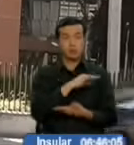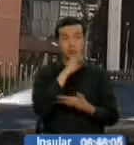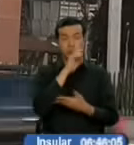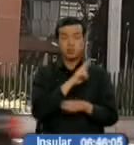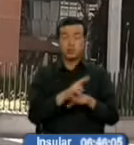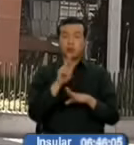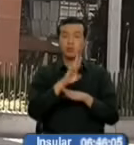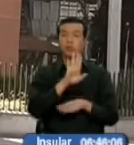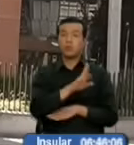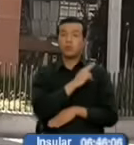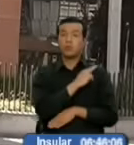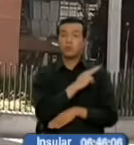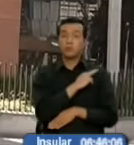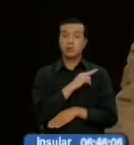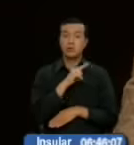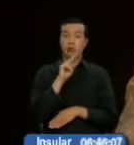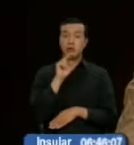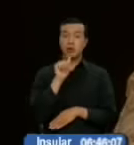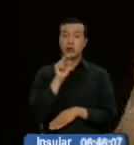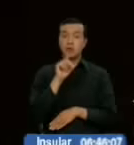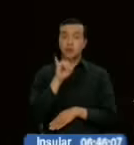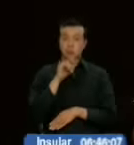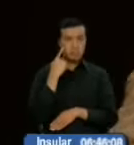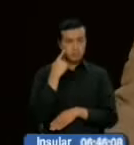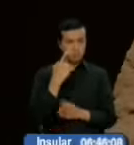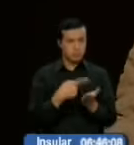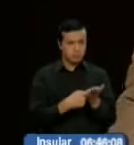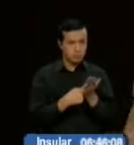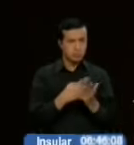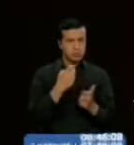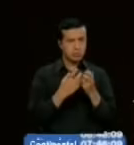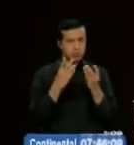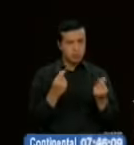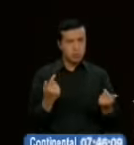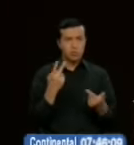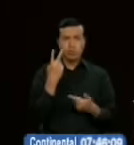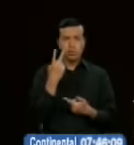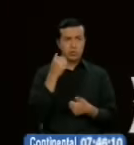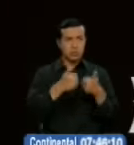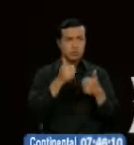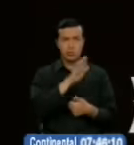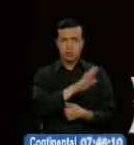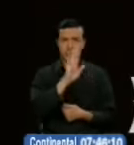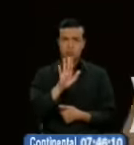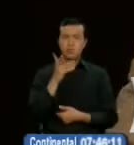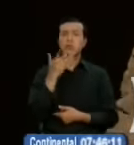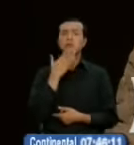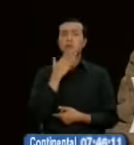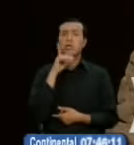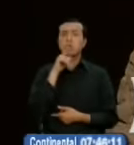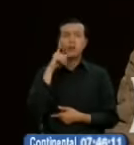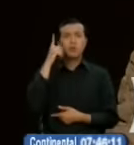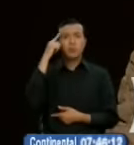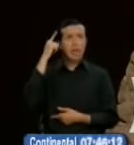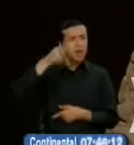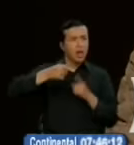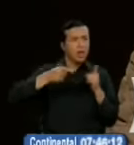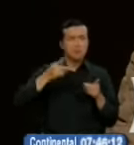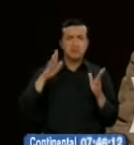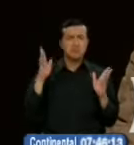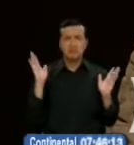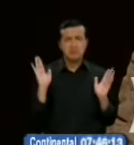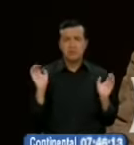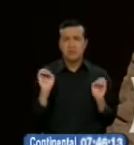rectorado de la Universidad Andina Simón Bolívar. Sentémonos para que se solucione. Y si es que son los dos candidatos de la Andina, ¿qué quiere imponer el gobierno? No quiere imponer